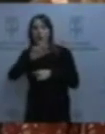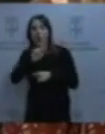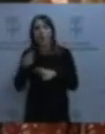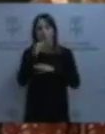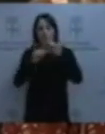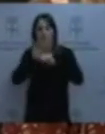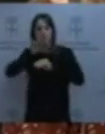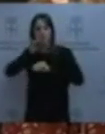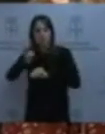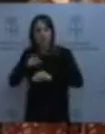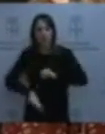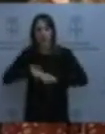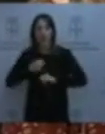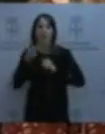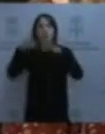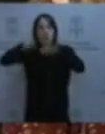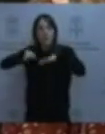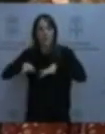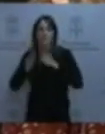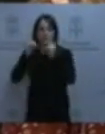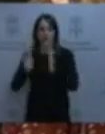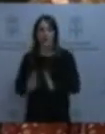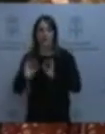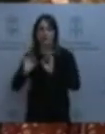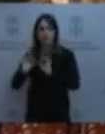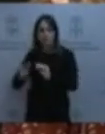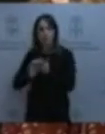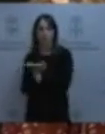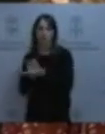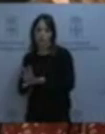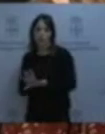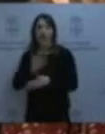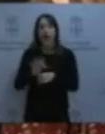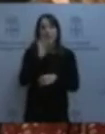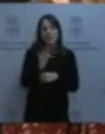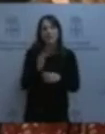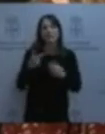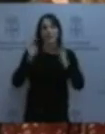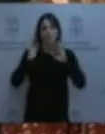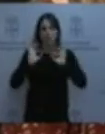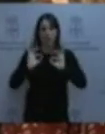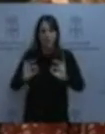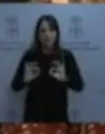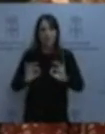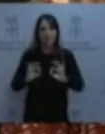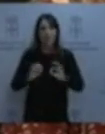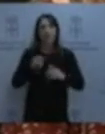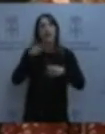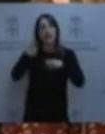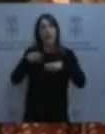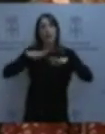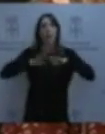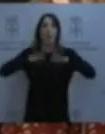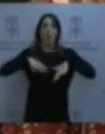vivienda. Desesperado, durante ese verano, casi 2 meses, puso en juego su vida para hacer una huelga de hambre frente a la